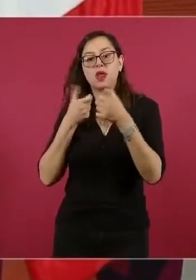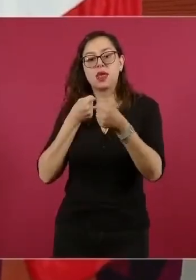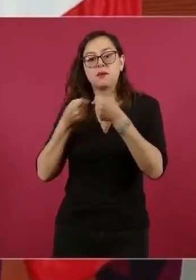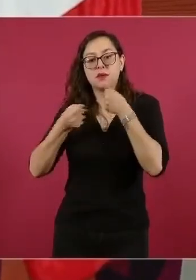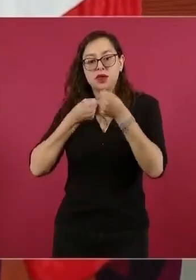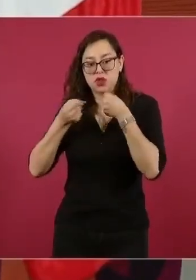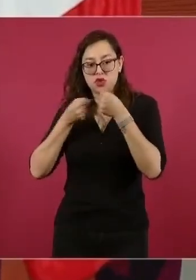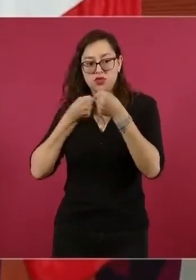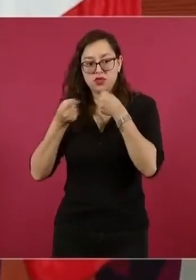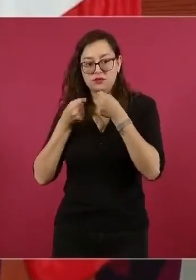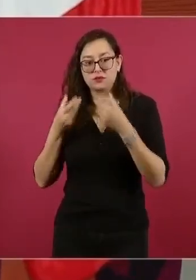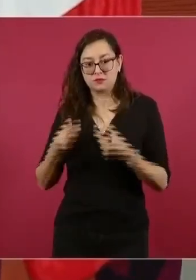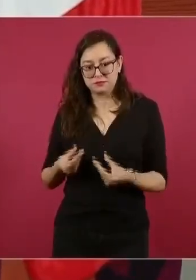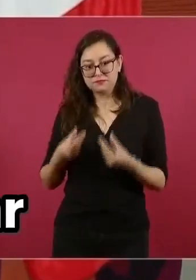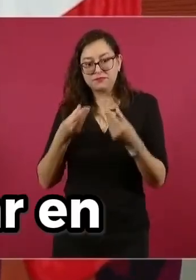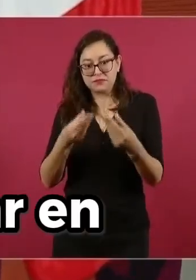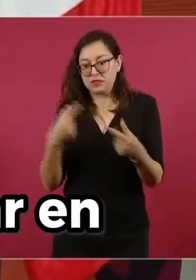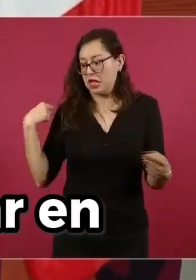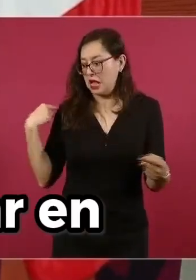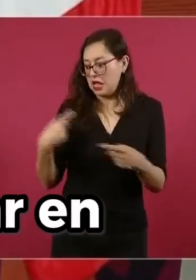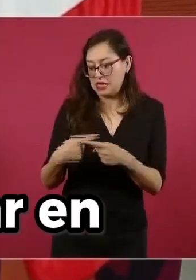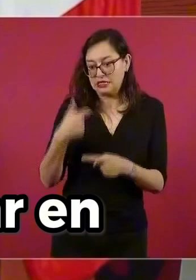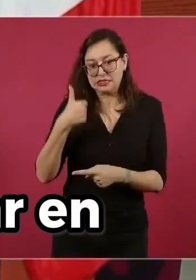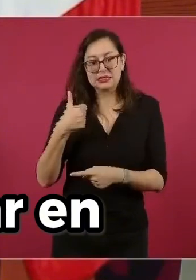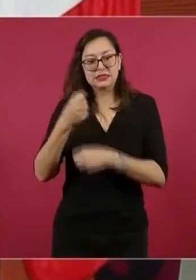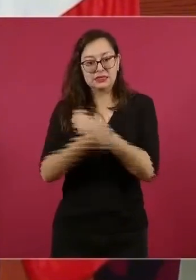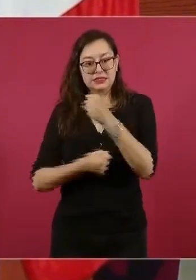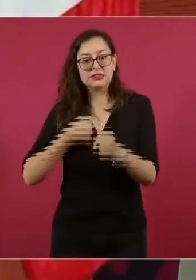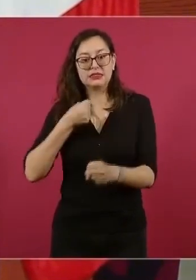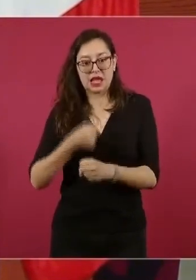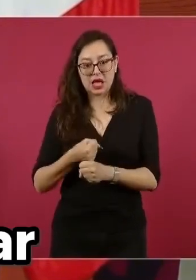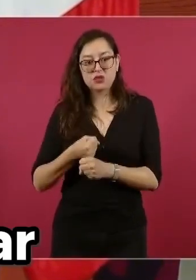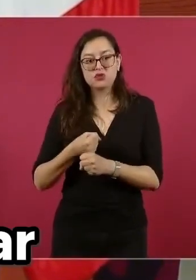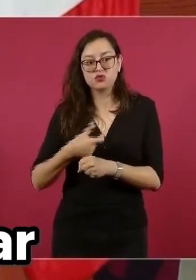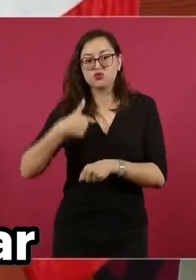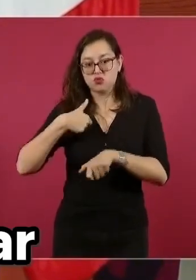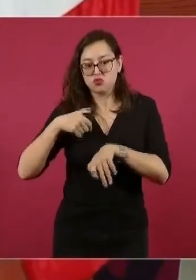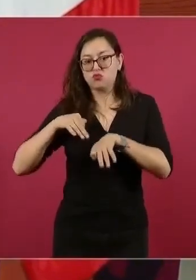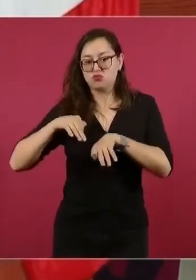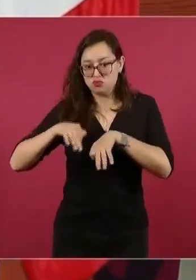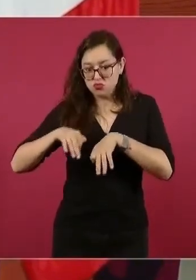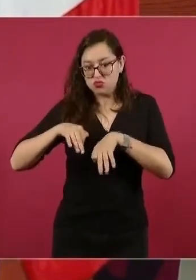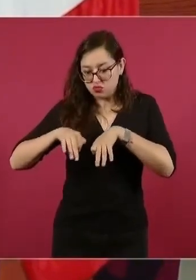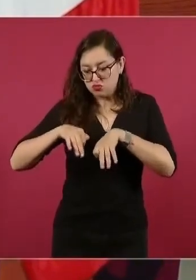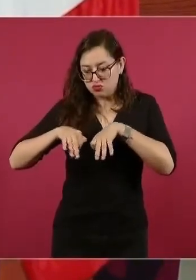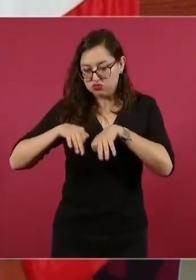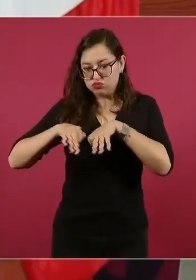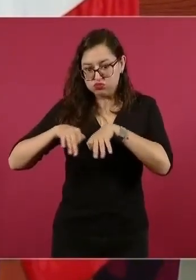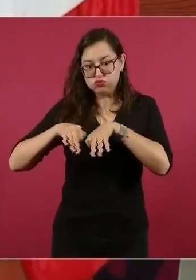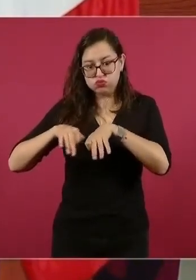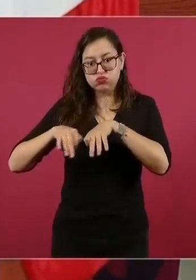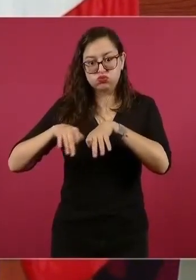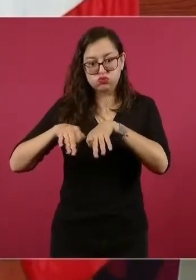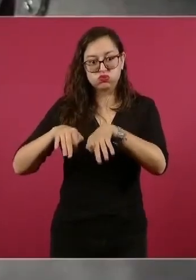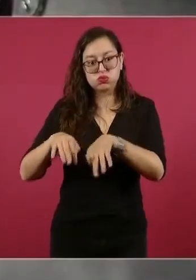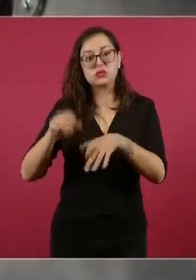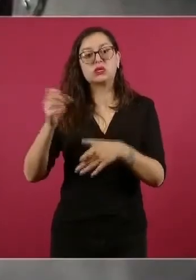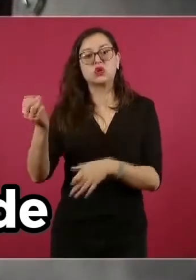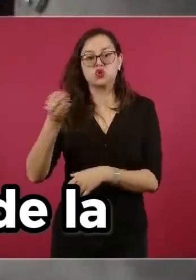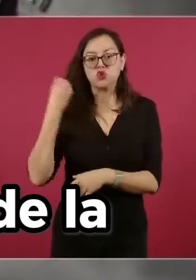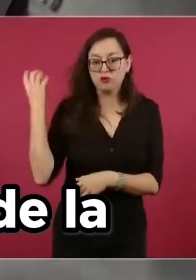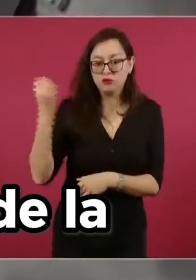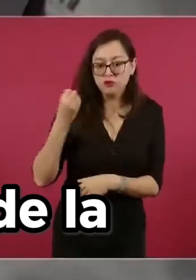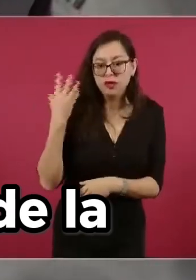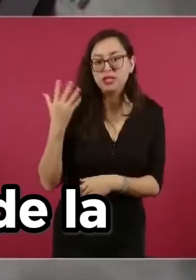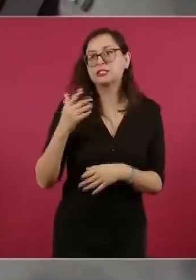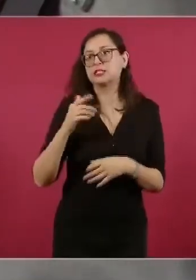García. Gracias a los 6 años de estar en este ejercicio de comunicación circular y en algunas conferencias en el interior